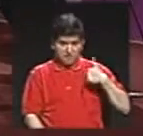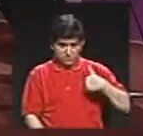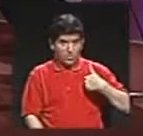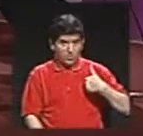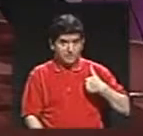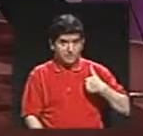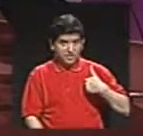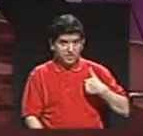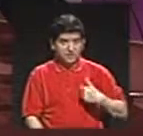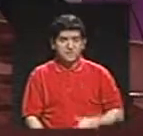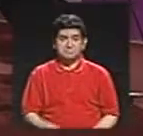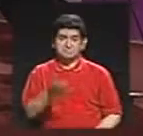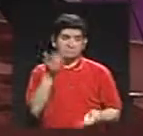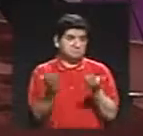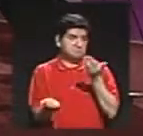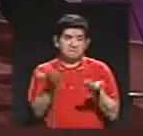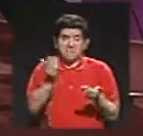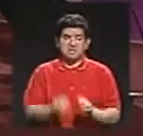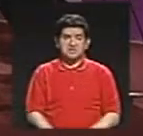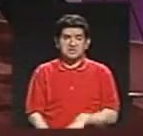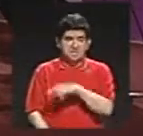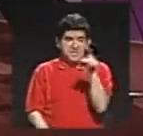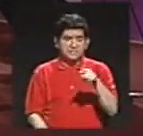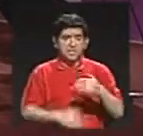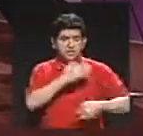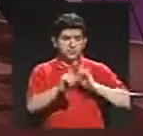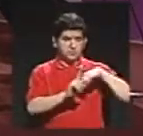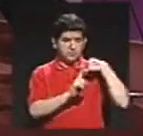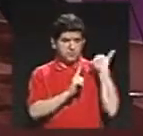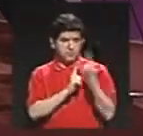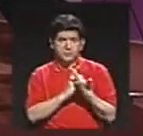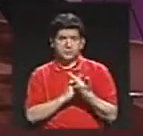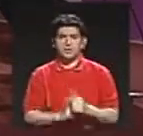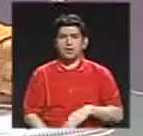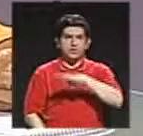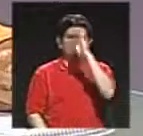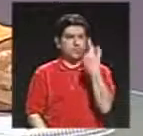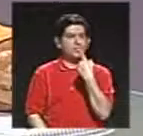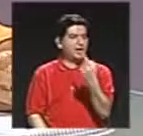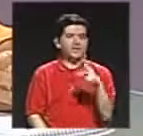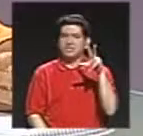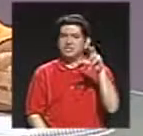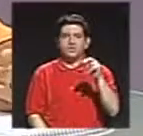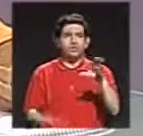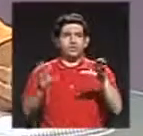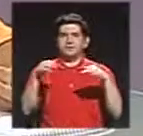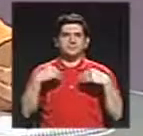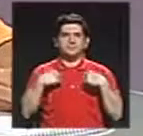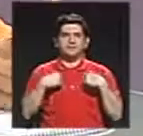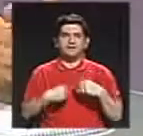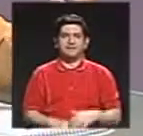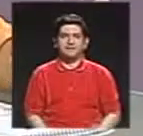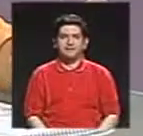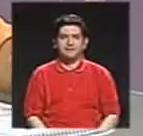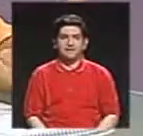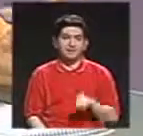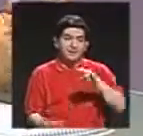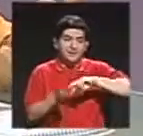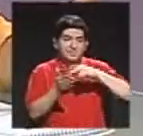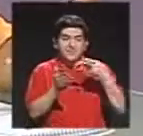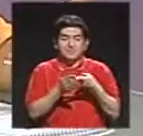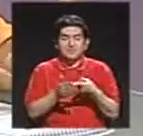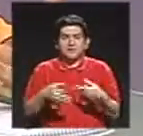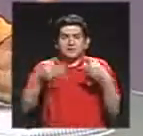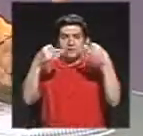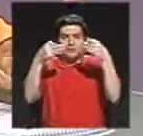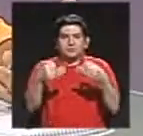eh que no digamos que fueron socializados también para que nunca les digan que no genera digamos